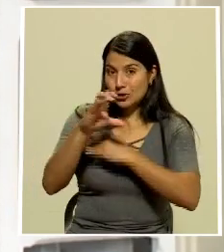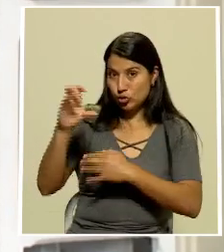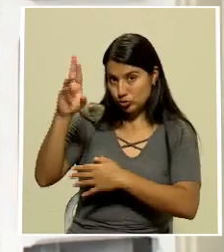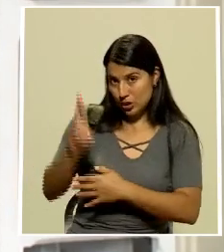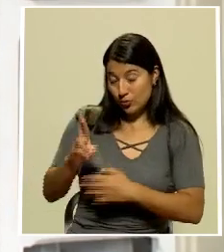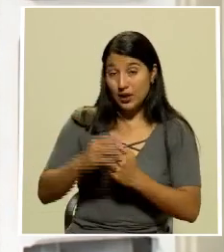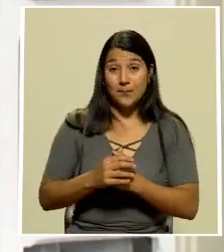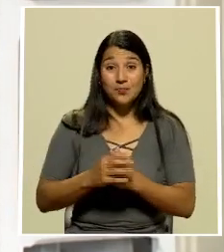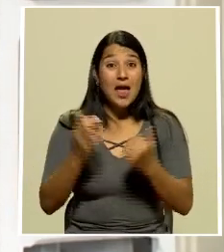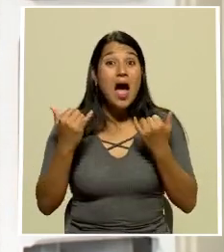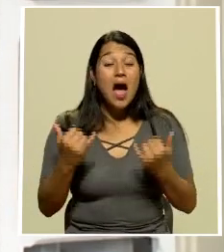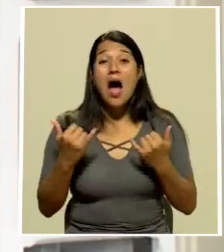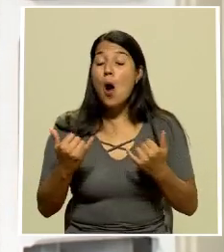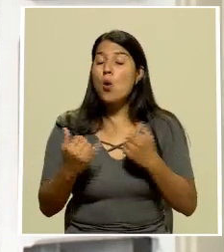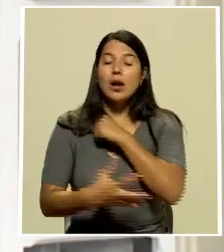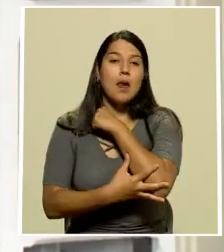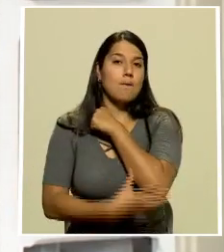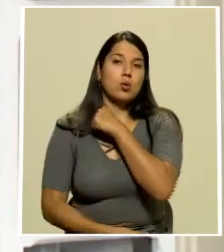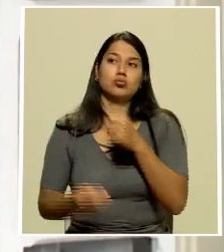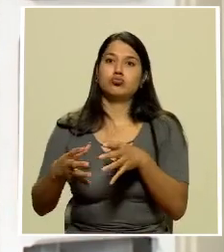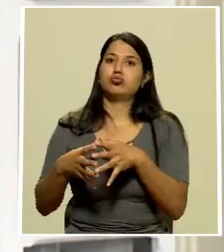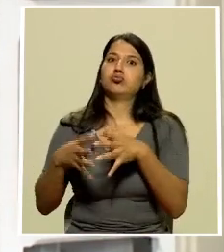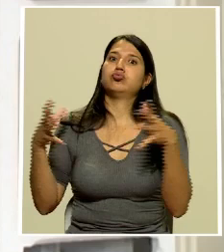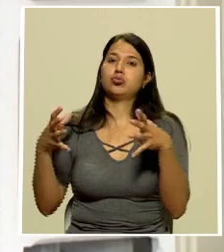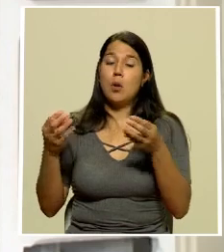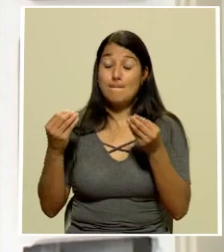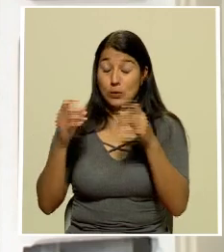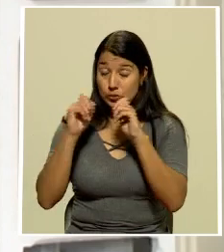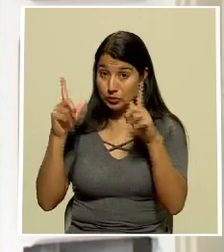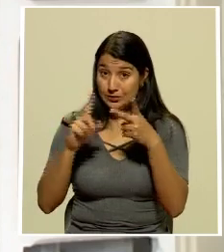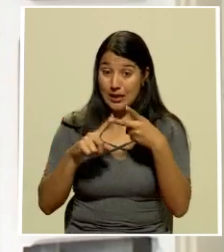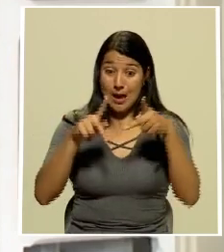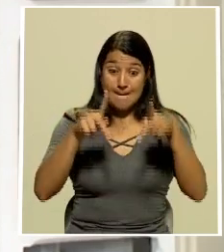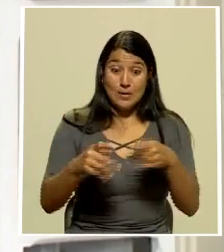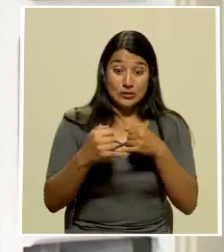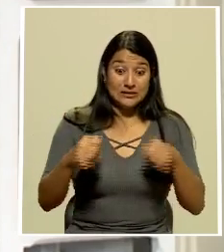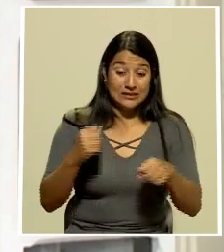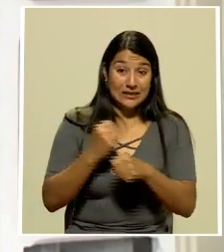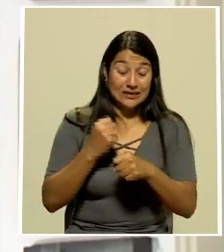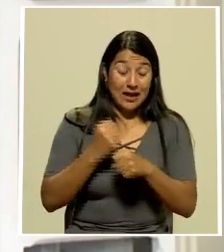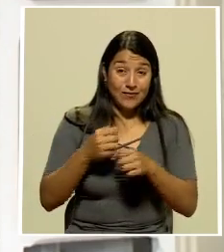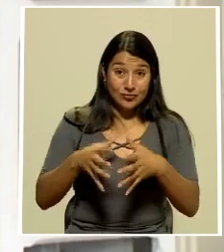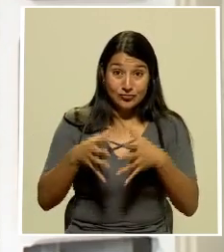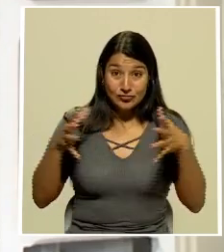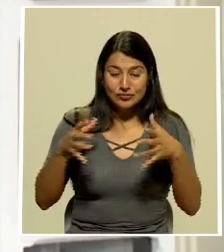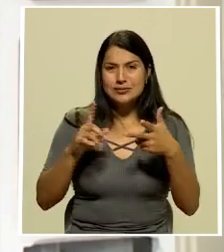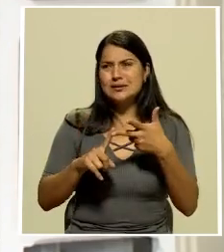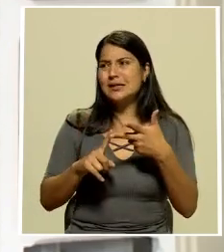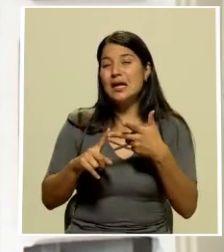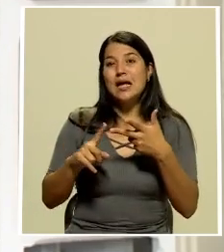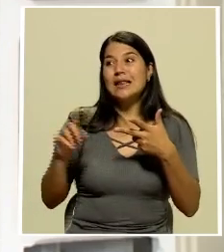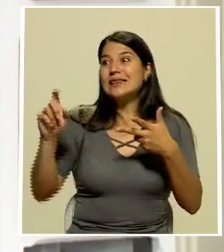momento en que el disparo de la pobreza es muy alarmante, el desempleo, la urgencia de poder tener actividad